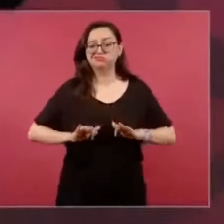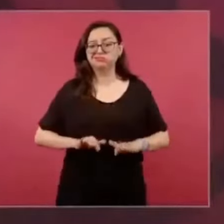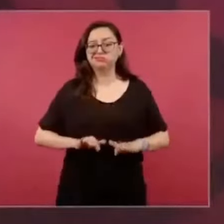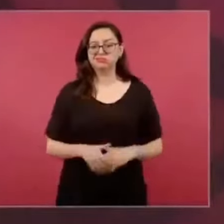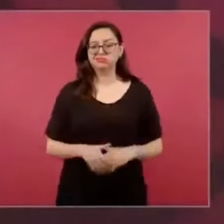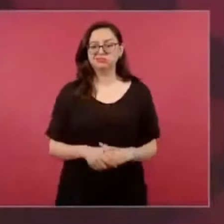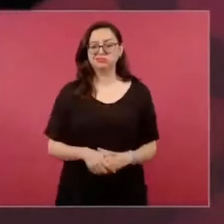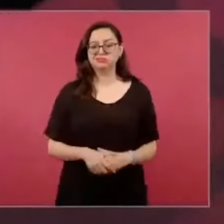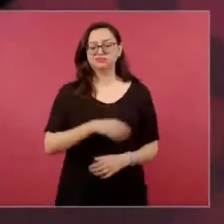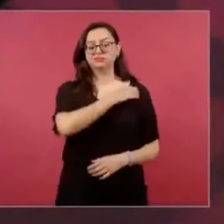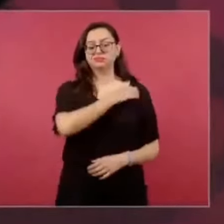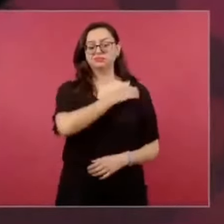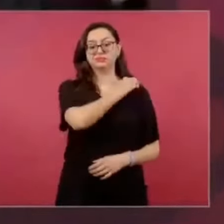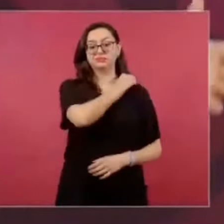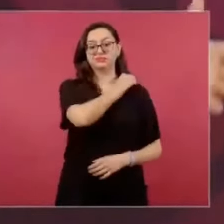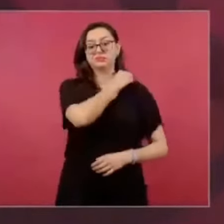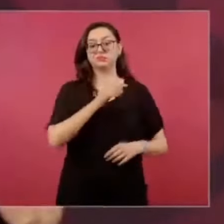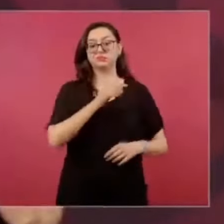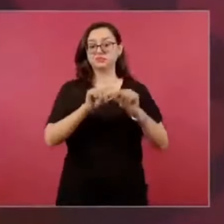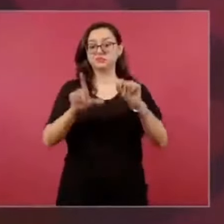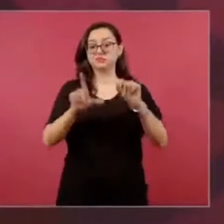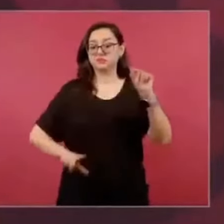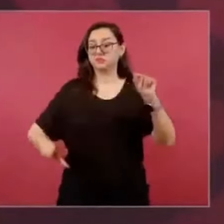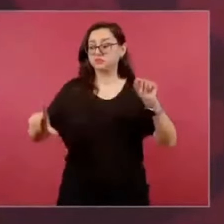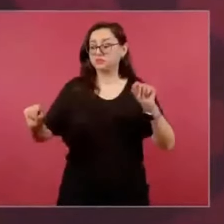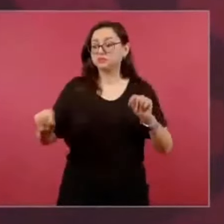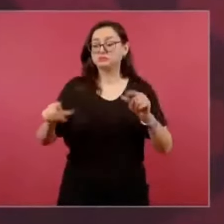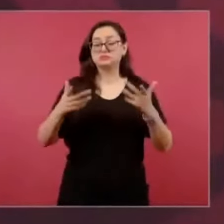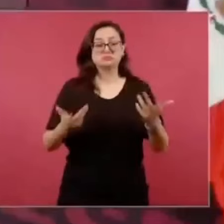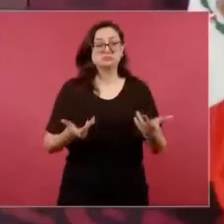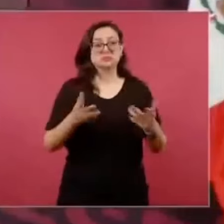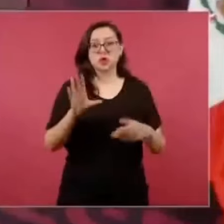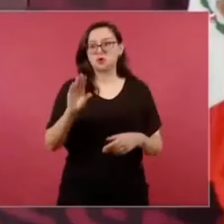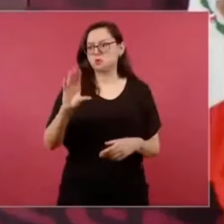se instalaron prácticamente todas las casillas.